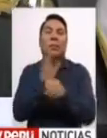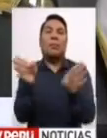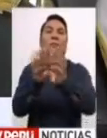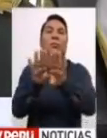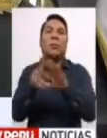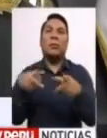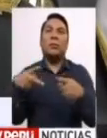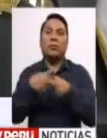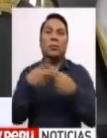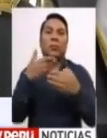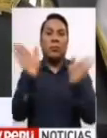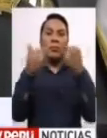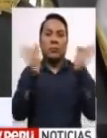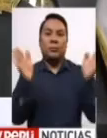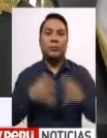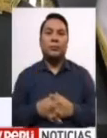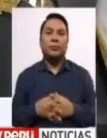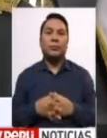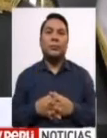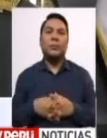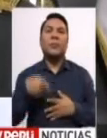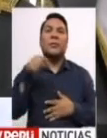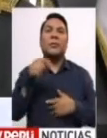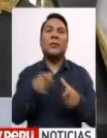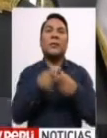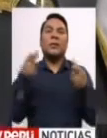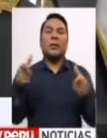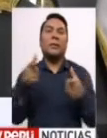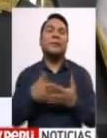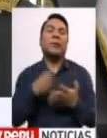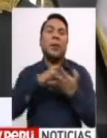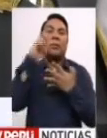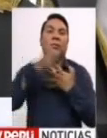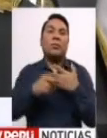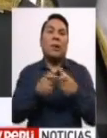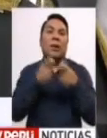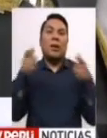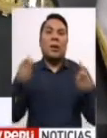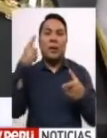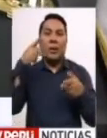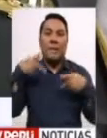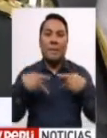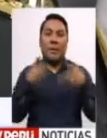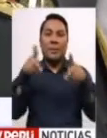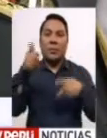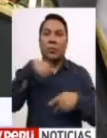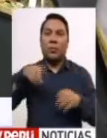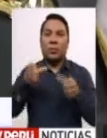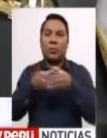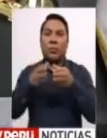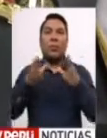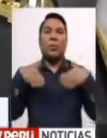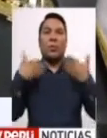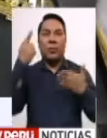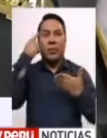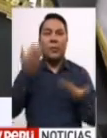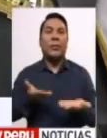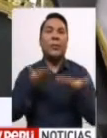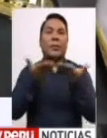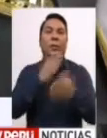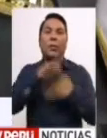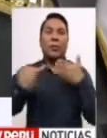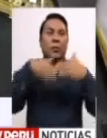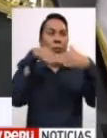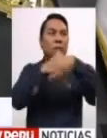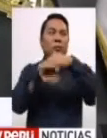más grande en un penal en los últimos años, ¿no? Y eso ha permitido que inmediatamente podamos cubrir todas las